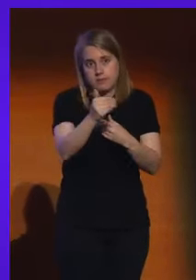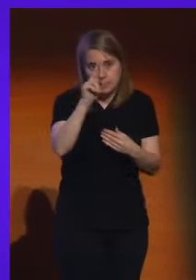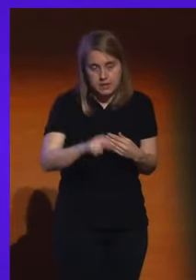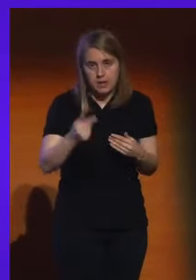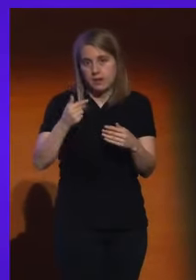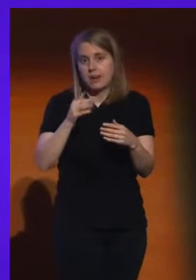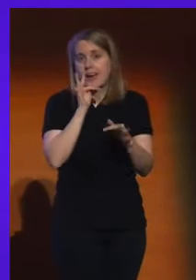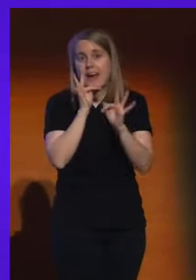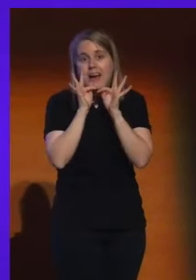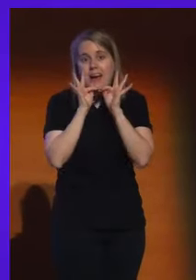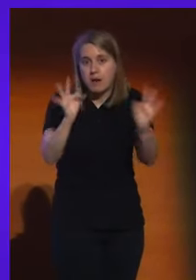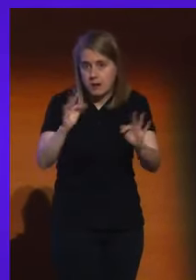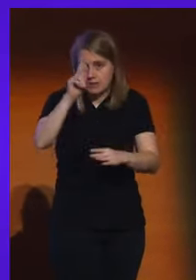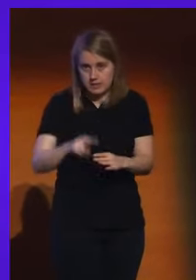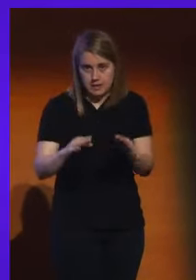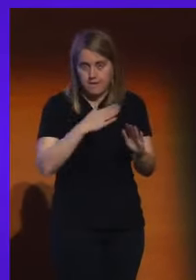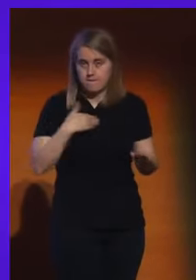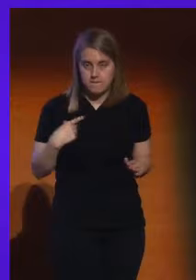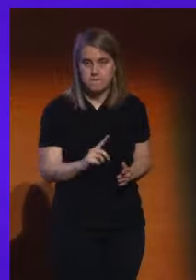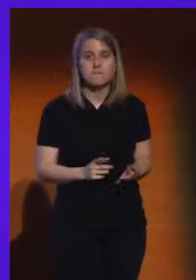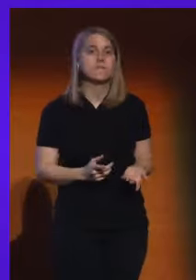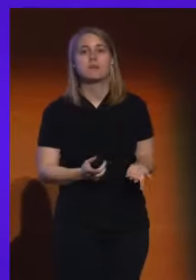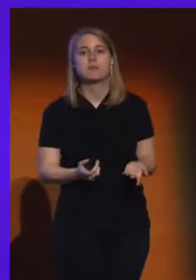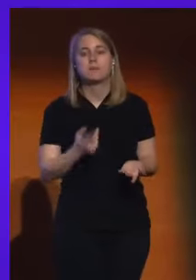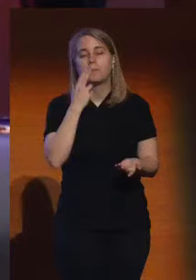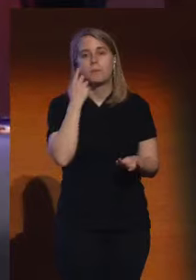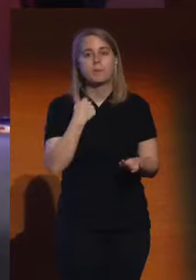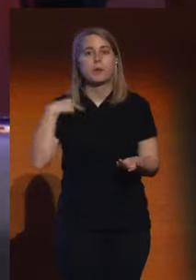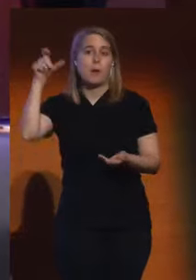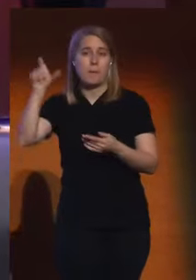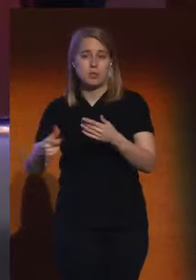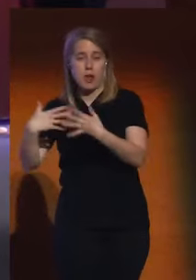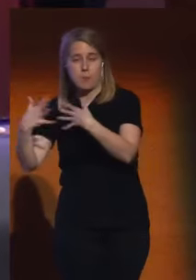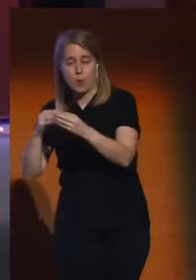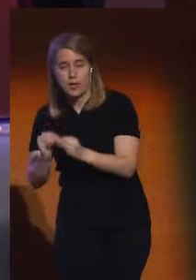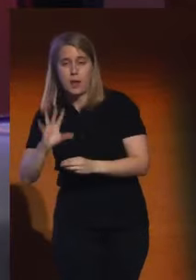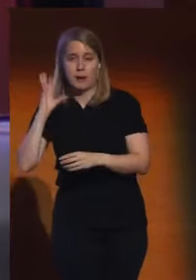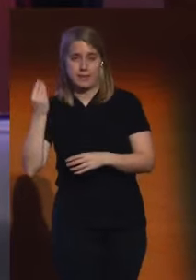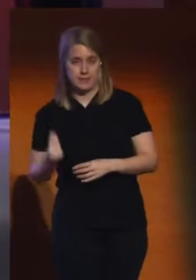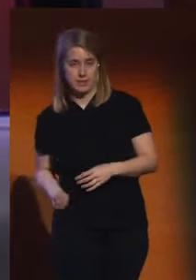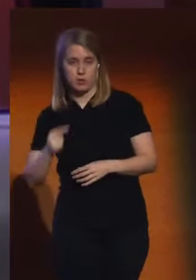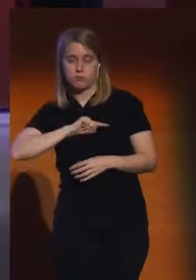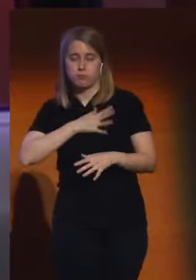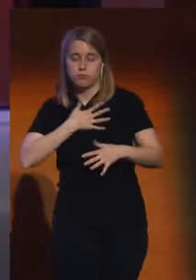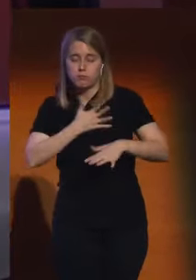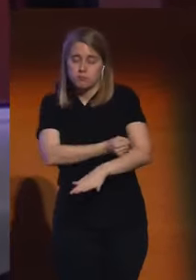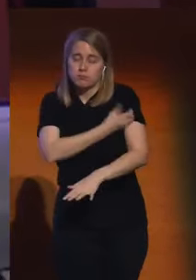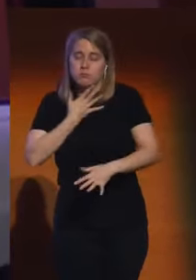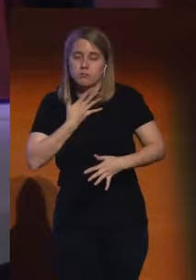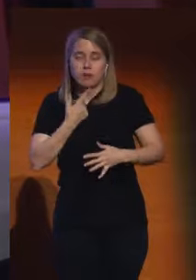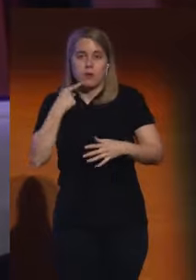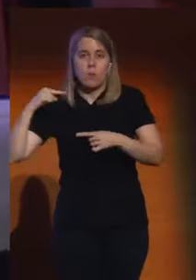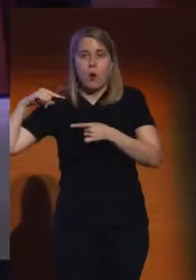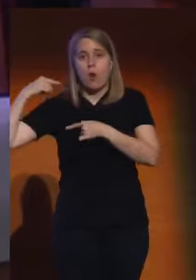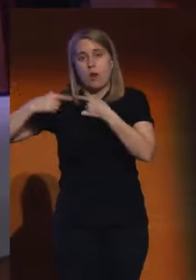jamás querremos ser. Mahmoud Darwish, poeta nacional palestino, nos dejó hace mucho tiempo